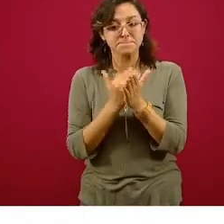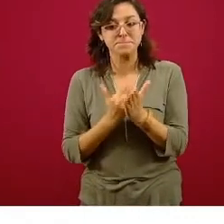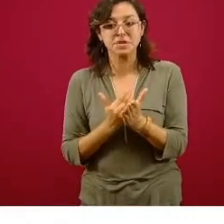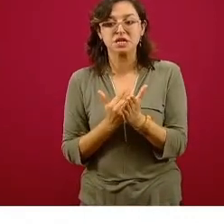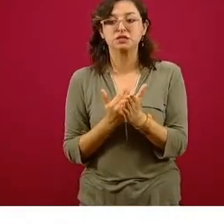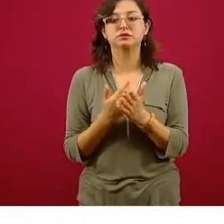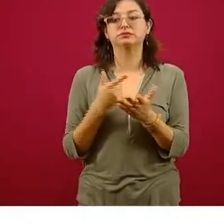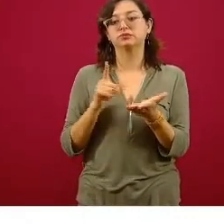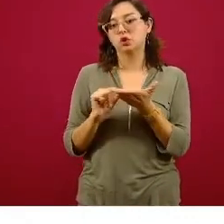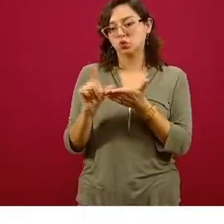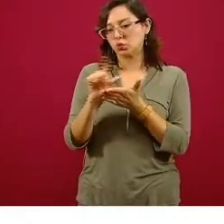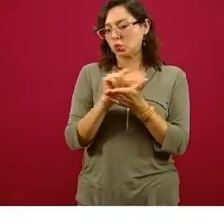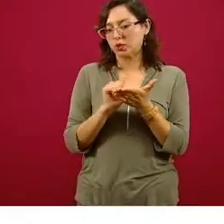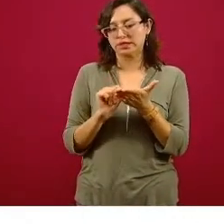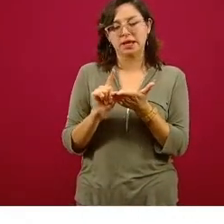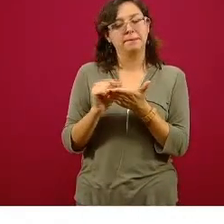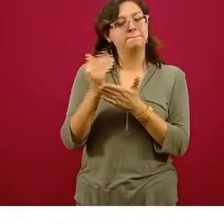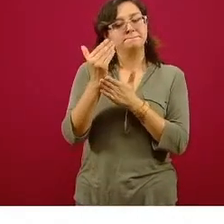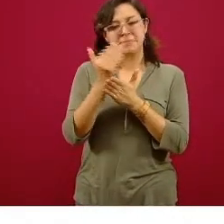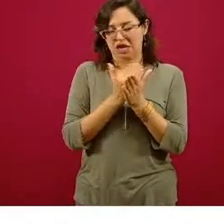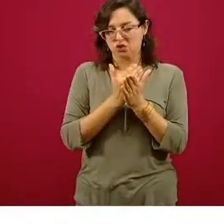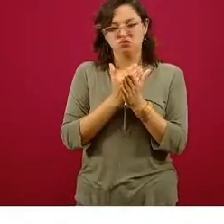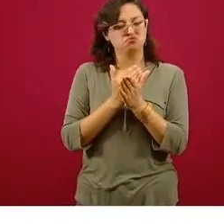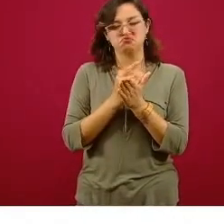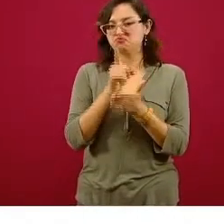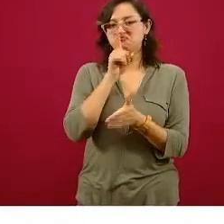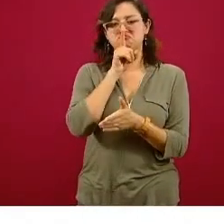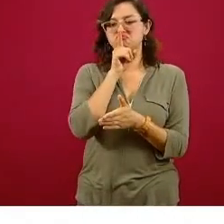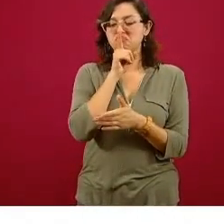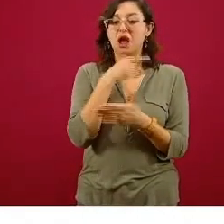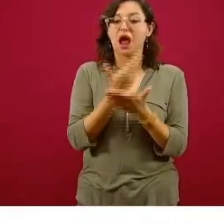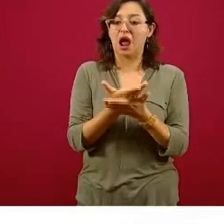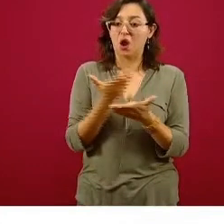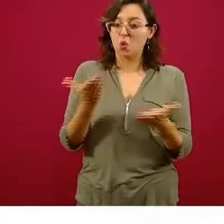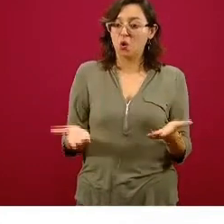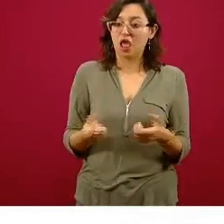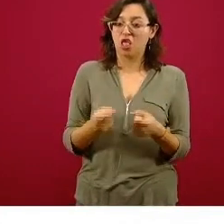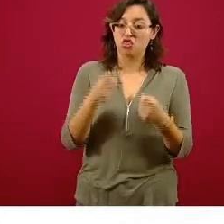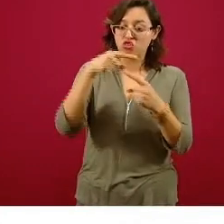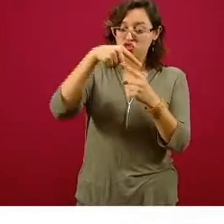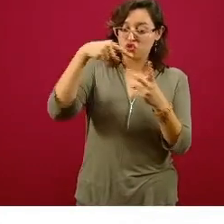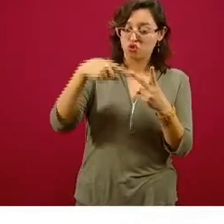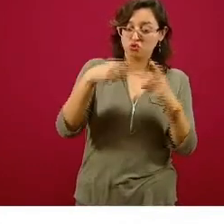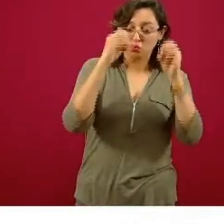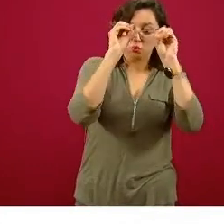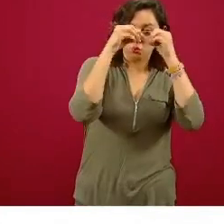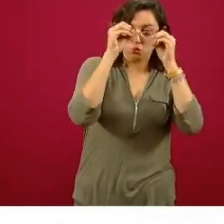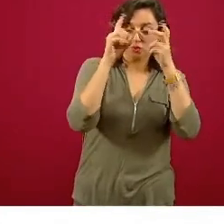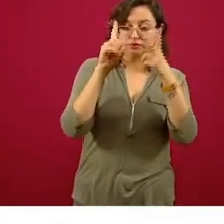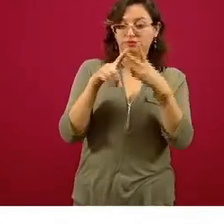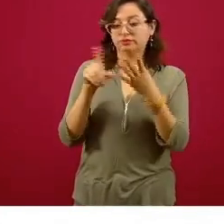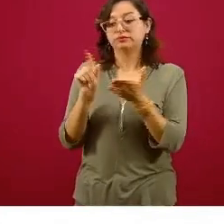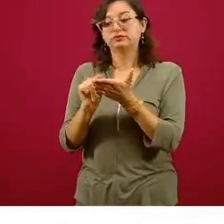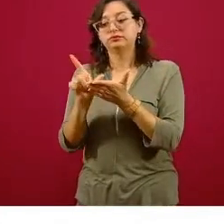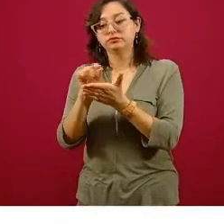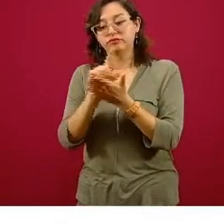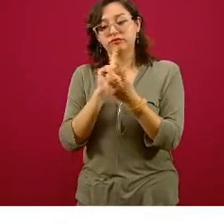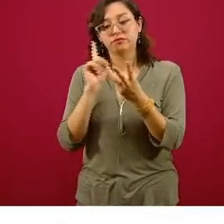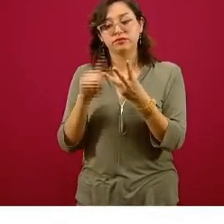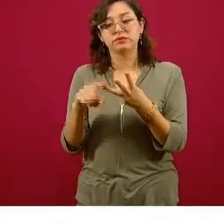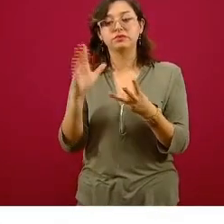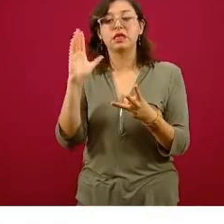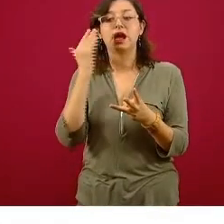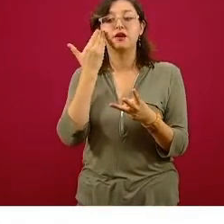de Twitter, y son los que ahora, tanto de Google como de Twitter y también de Facebook, aunque más